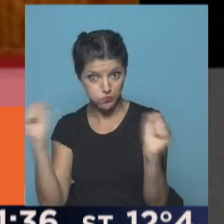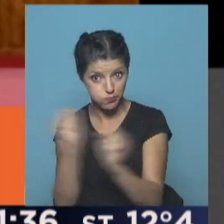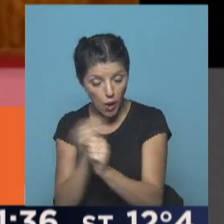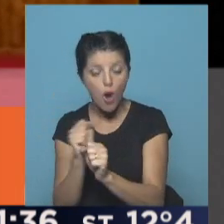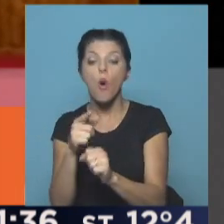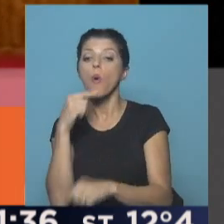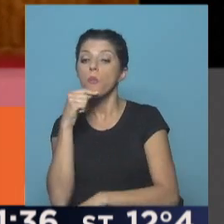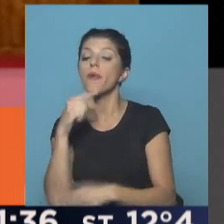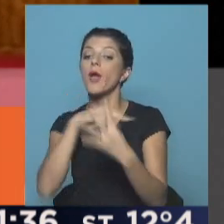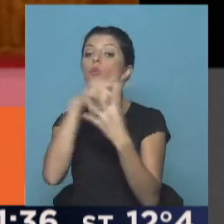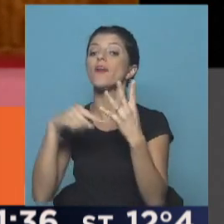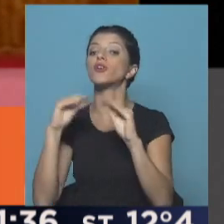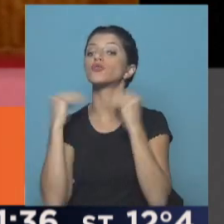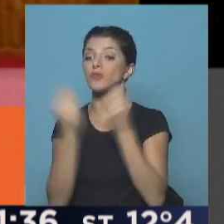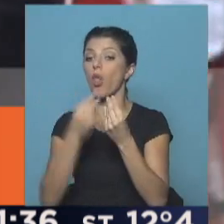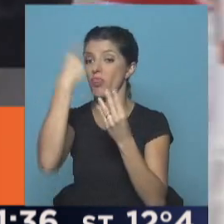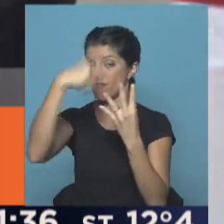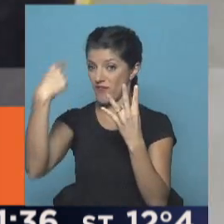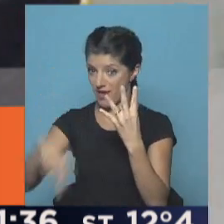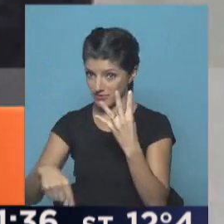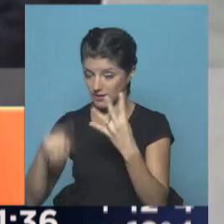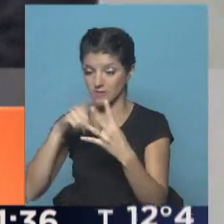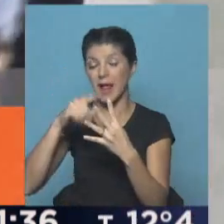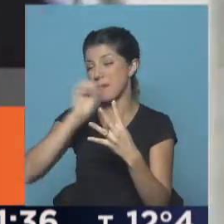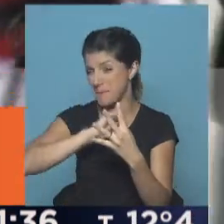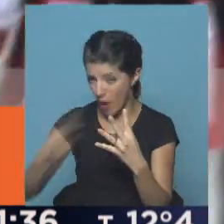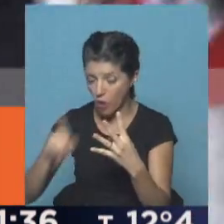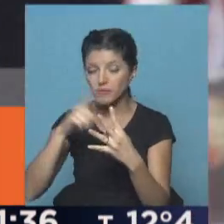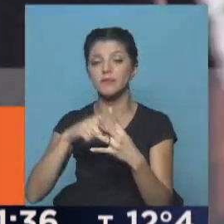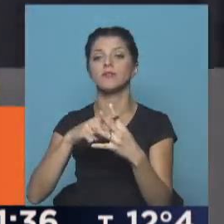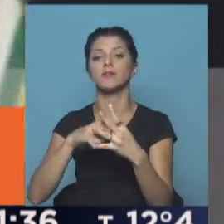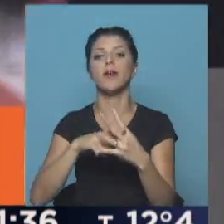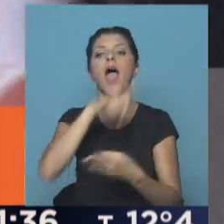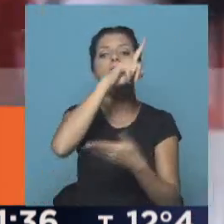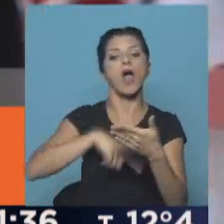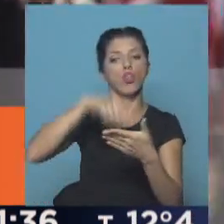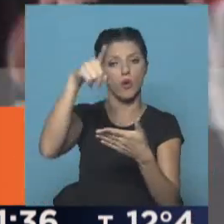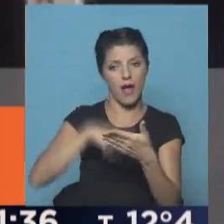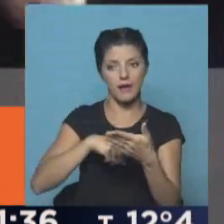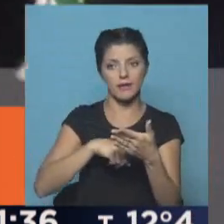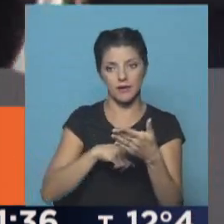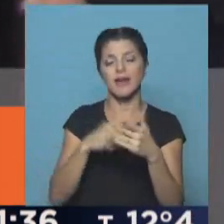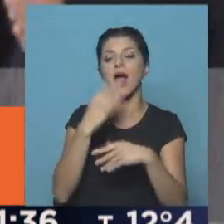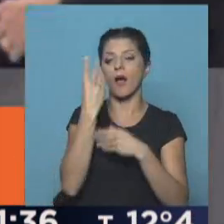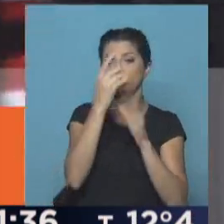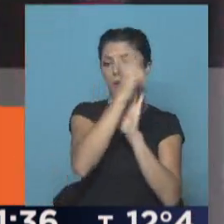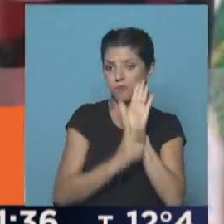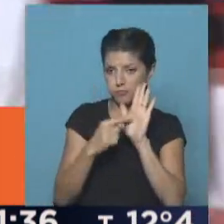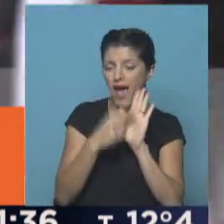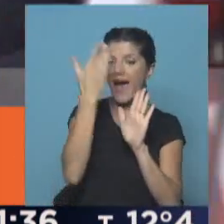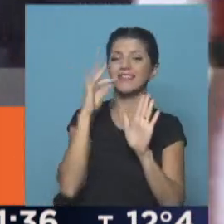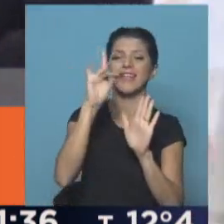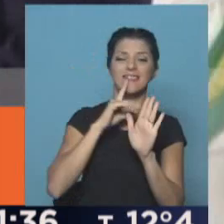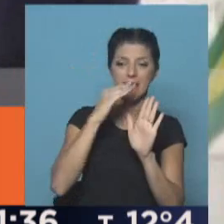tener 4 posibles resultados. El más grave de ellos, la anulación de la terna que resultó triunfadora en 2014, con lo